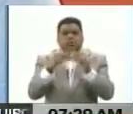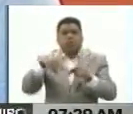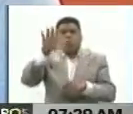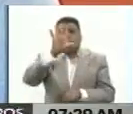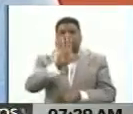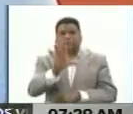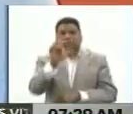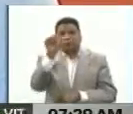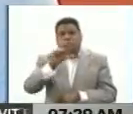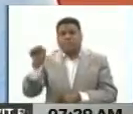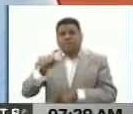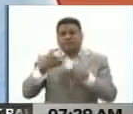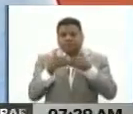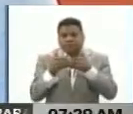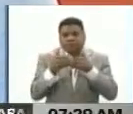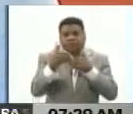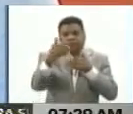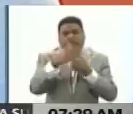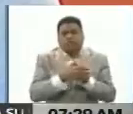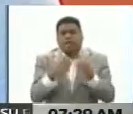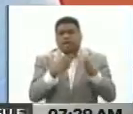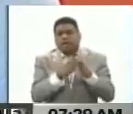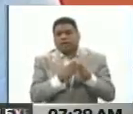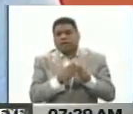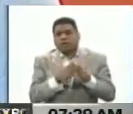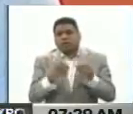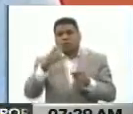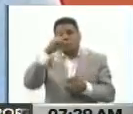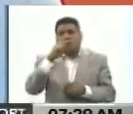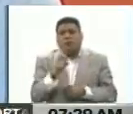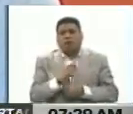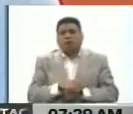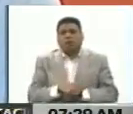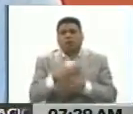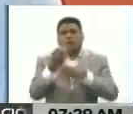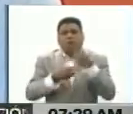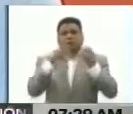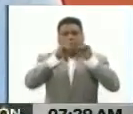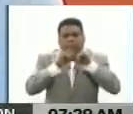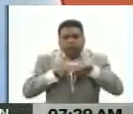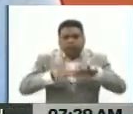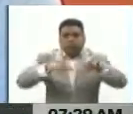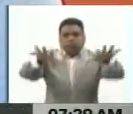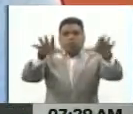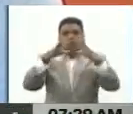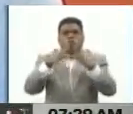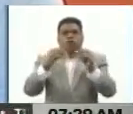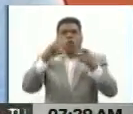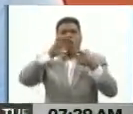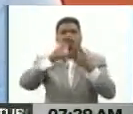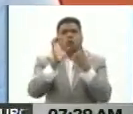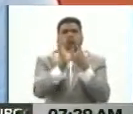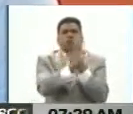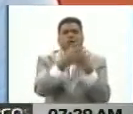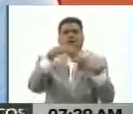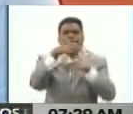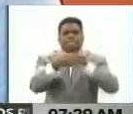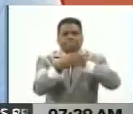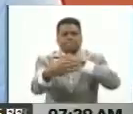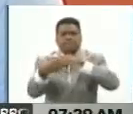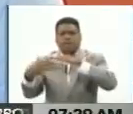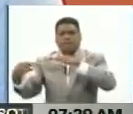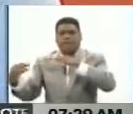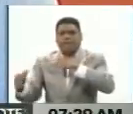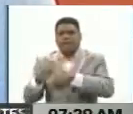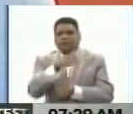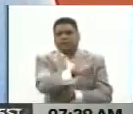nos quedan de año, los vamos a dedicar a un despliegue cultural municipio por municipio. Y para eso hemos ideado